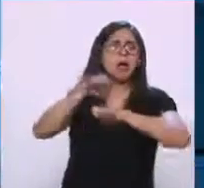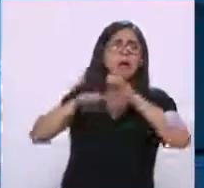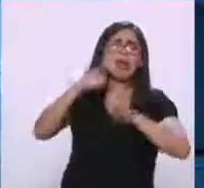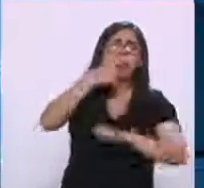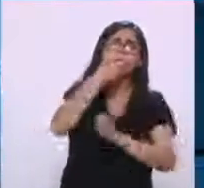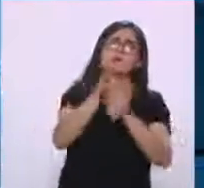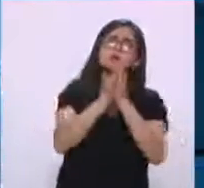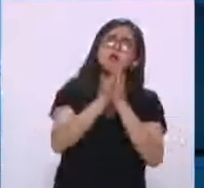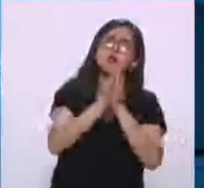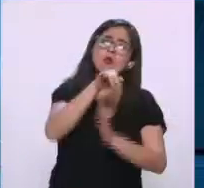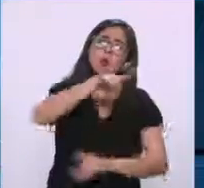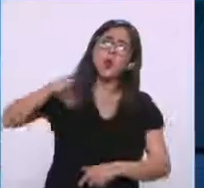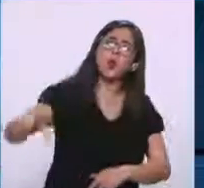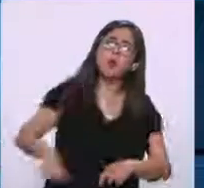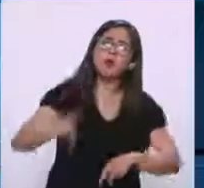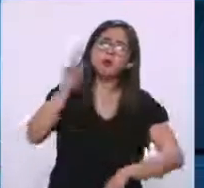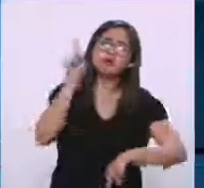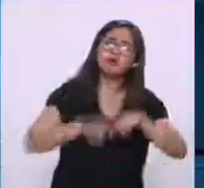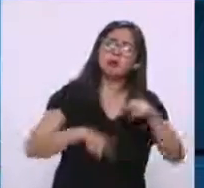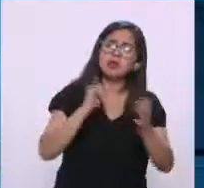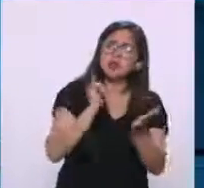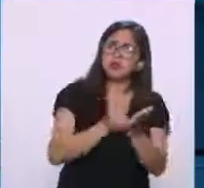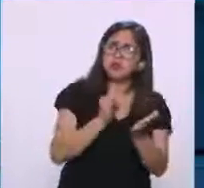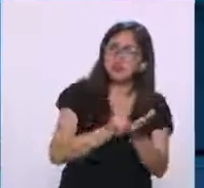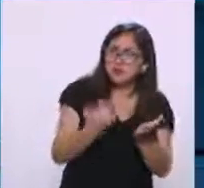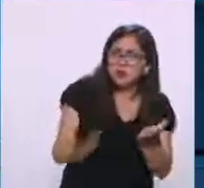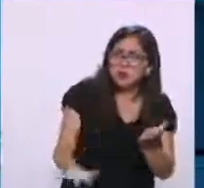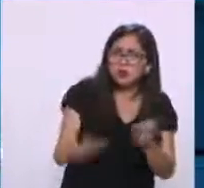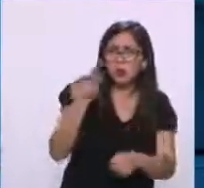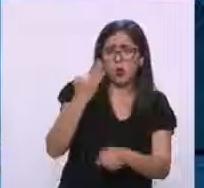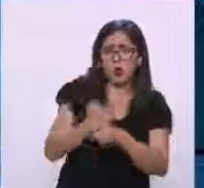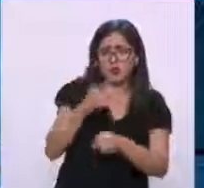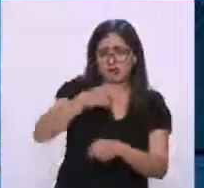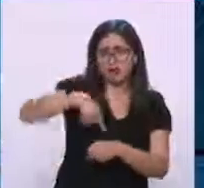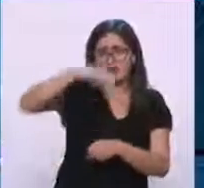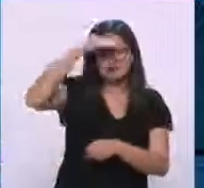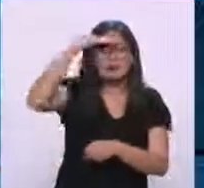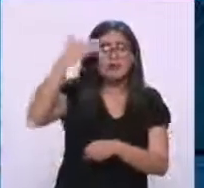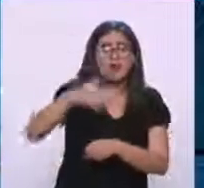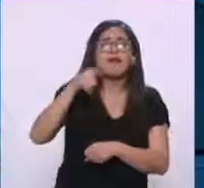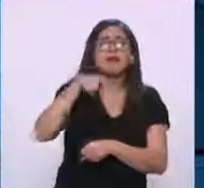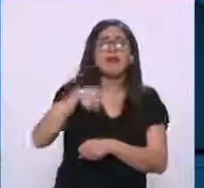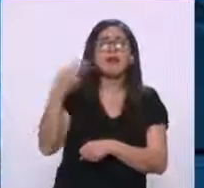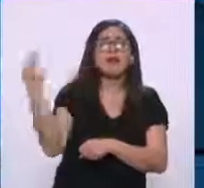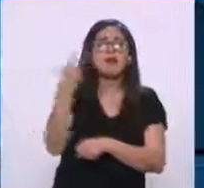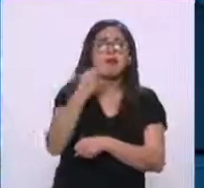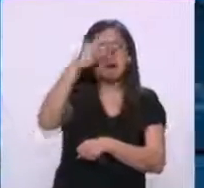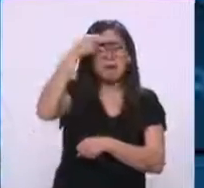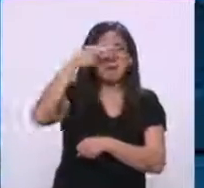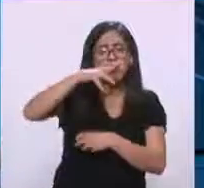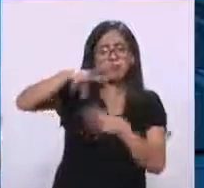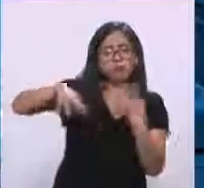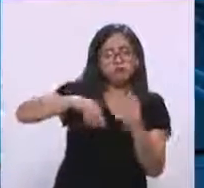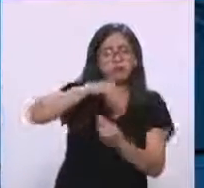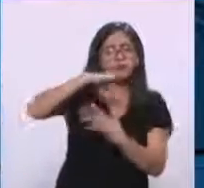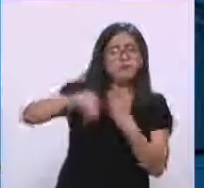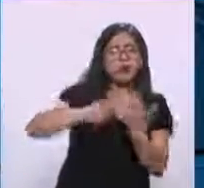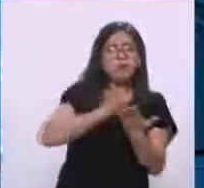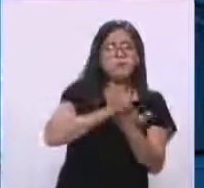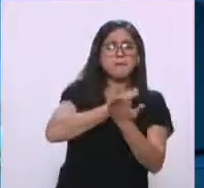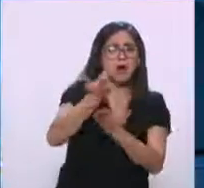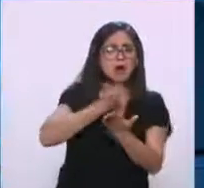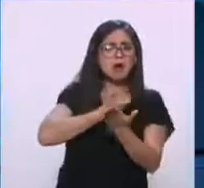una situación en la que el país pues requiere de las atribuciones y de la política